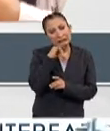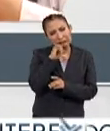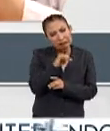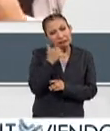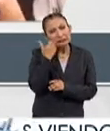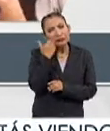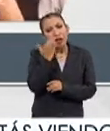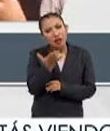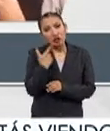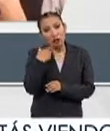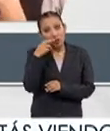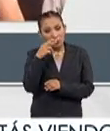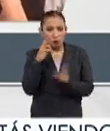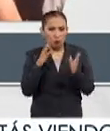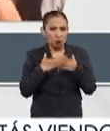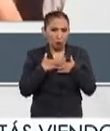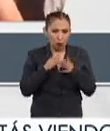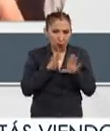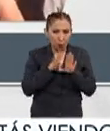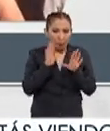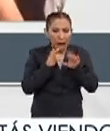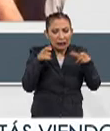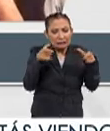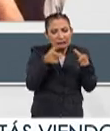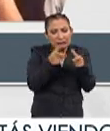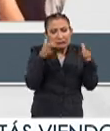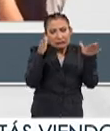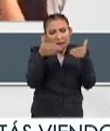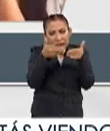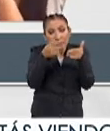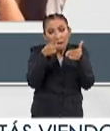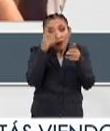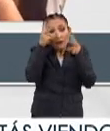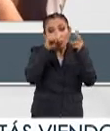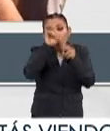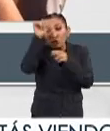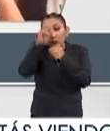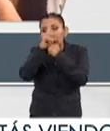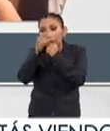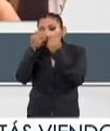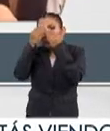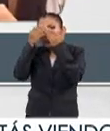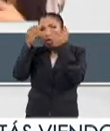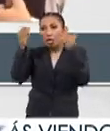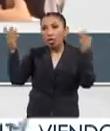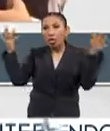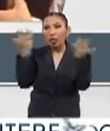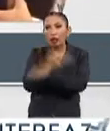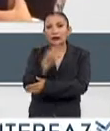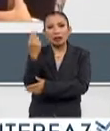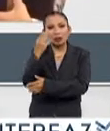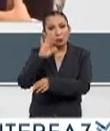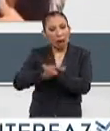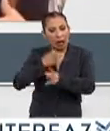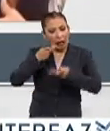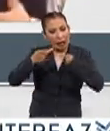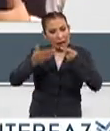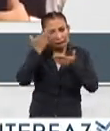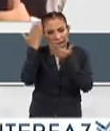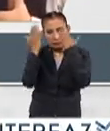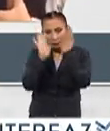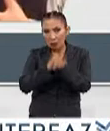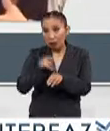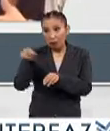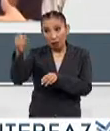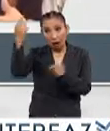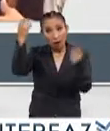eran, yo lo quiero ver de esta manera, eran más pequeñas, pero al visitar otro mundo me doy cuenta que necesito prepararme muchísimo más,